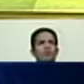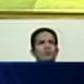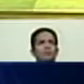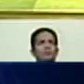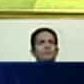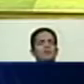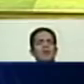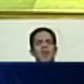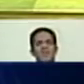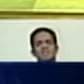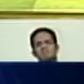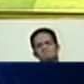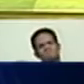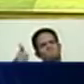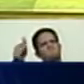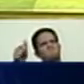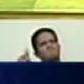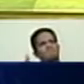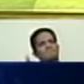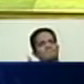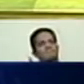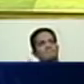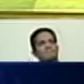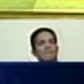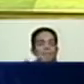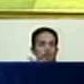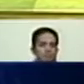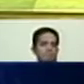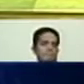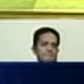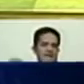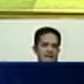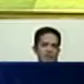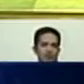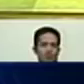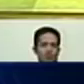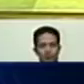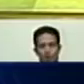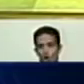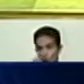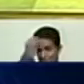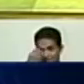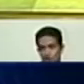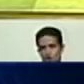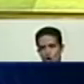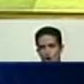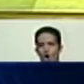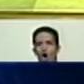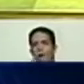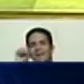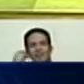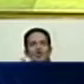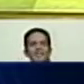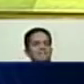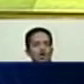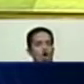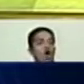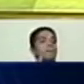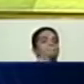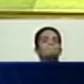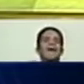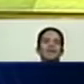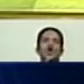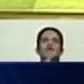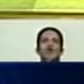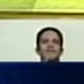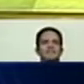Chief, lo que se traduce, estoy hablando del New York Times, no es Jorge Arreaza, ni es Nicolás Maduro. Auster in Chief, lo que se